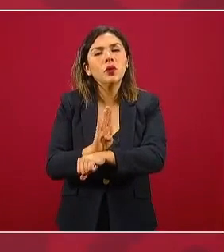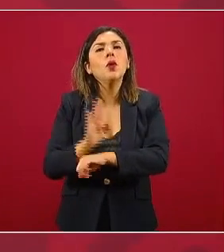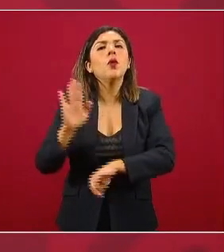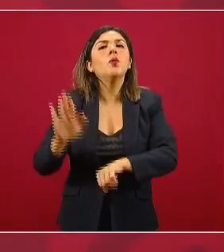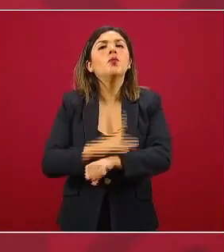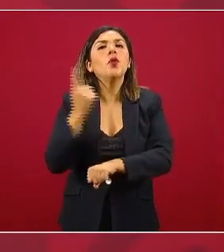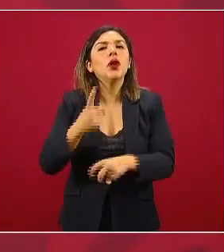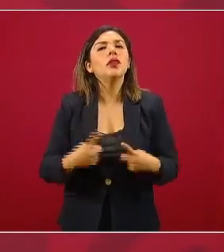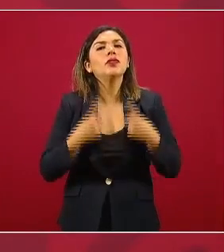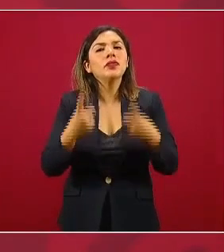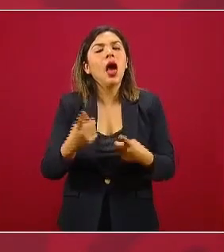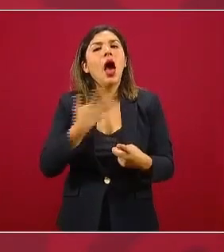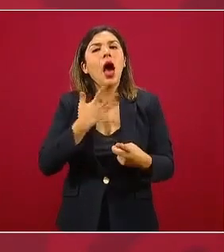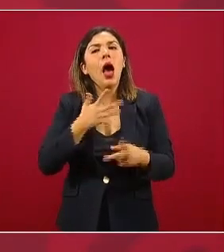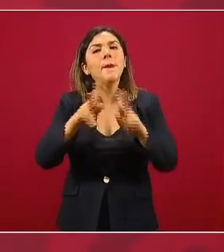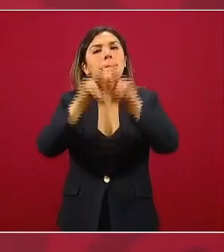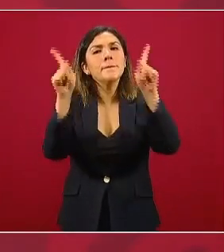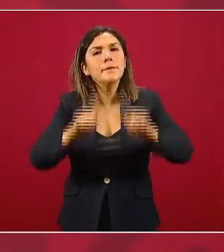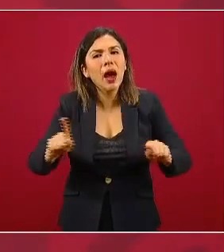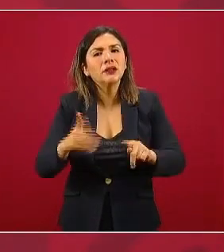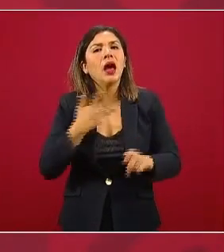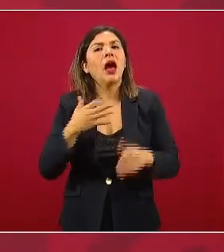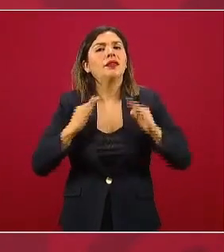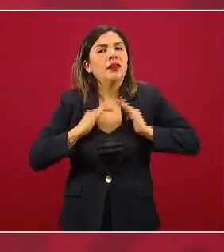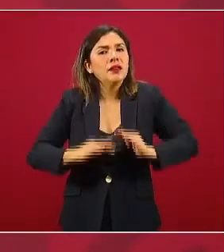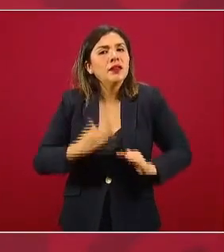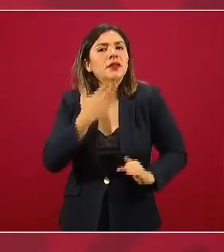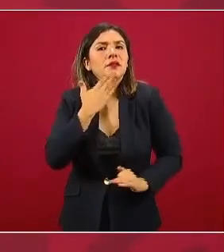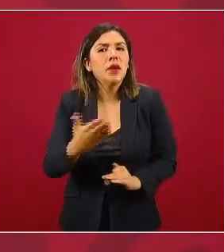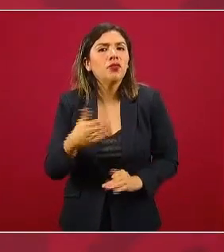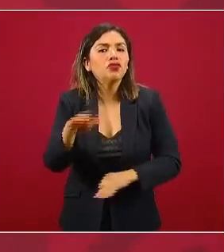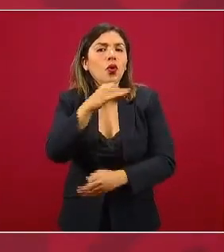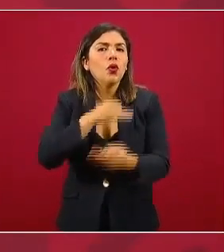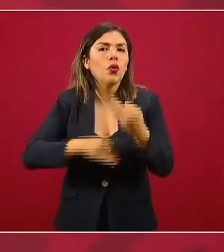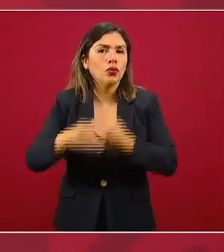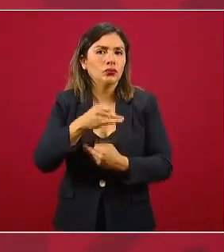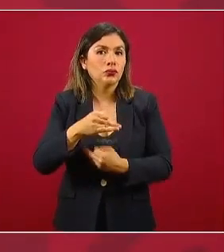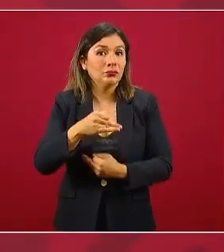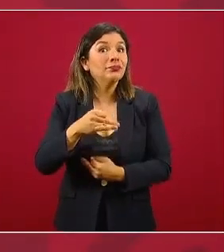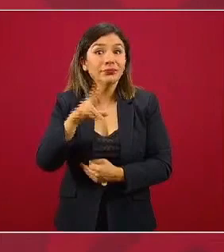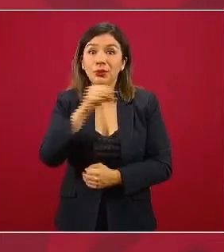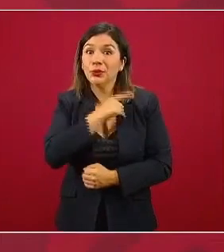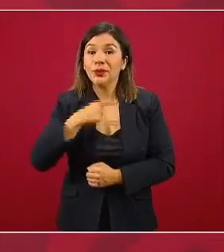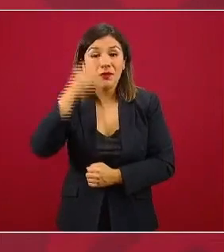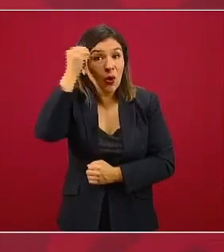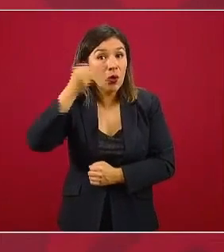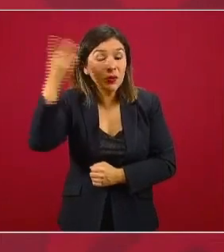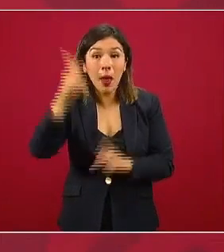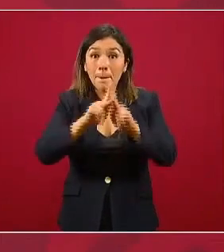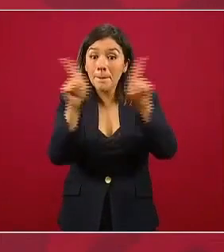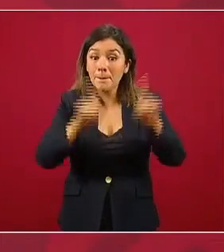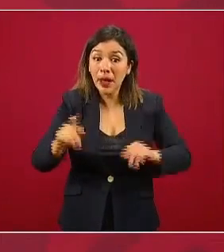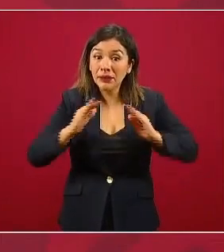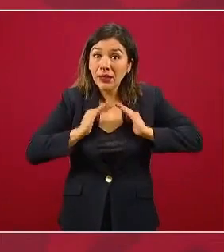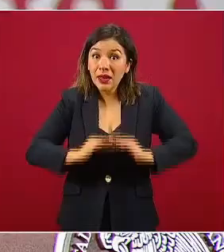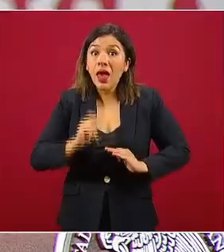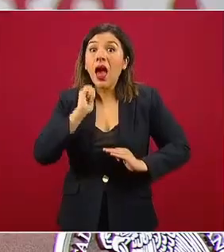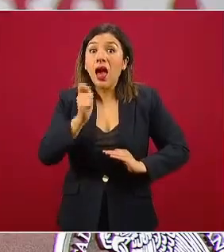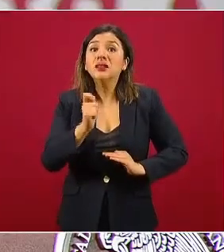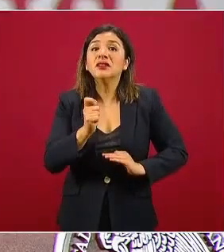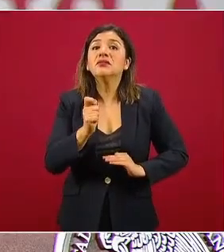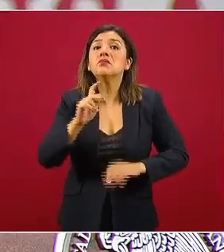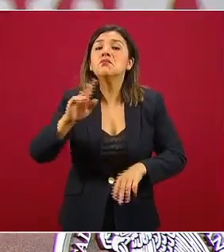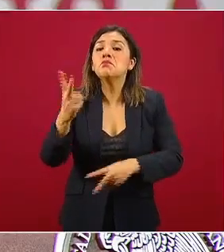porque garantizamos la paz y la tranquilidad. No hay que olvidar que la paz y la tranquilidad es fruto de la